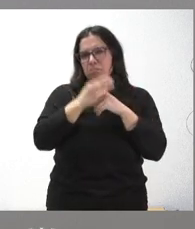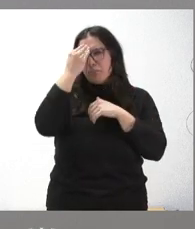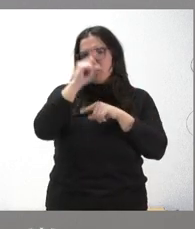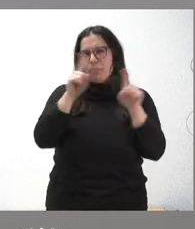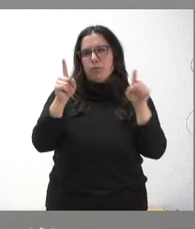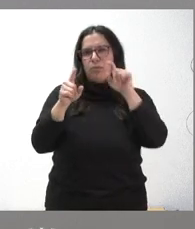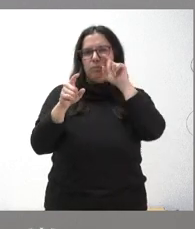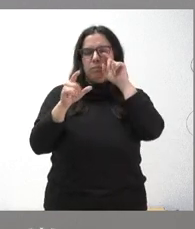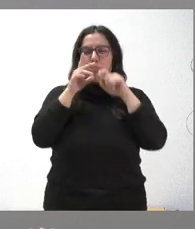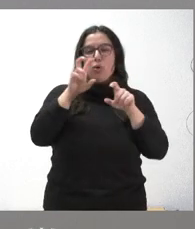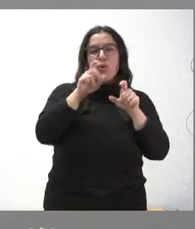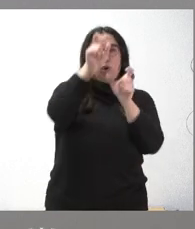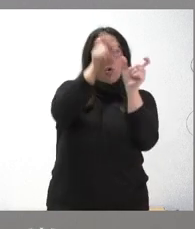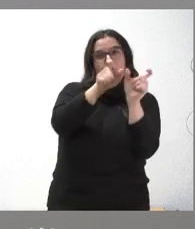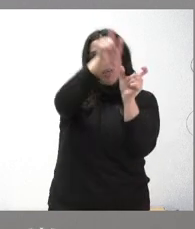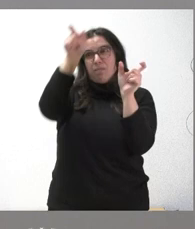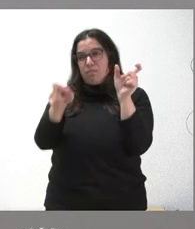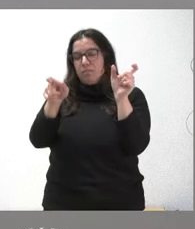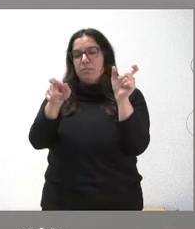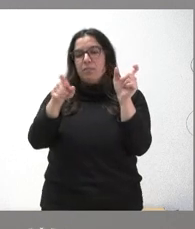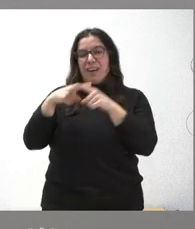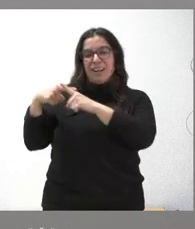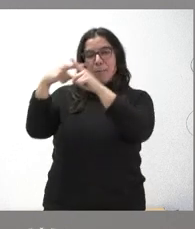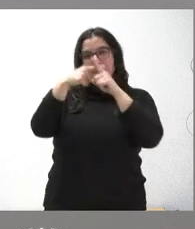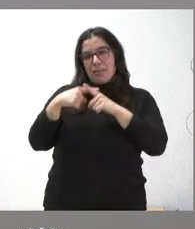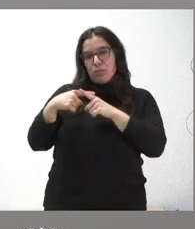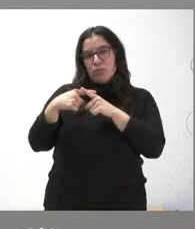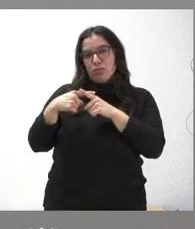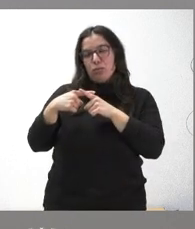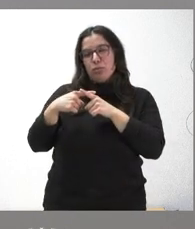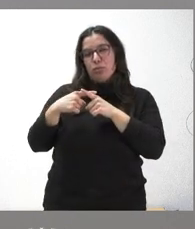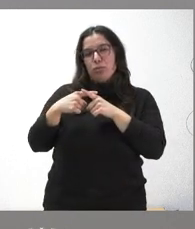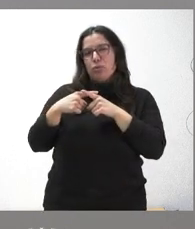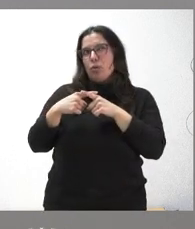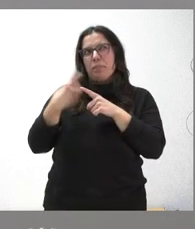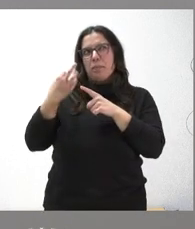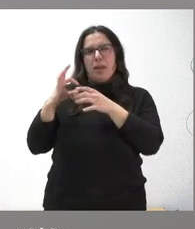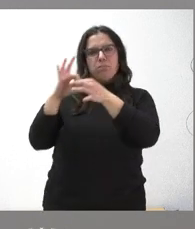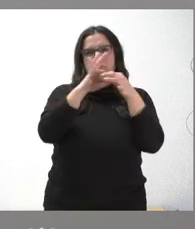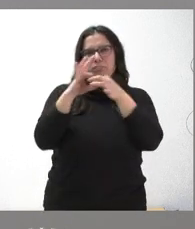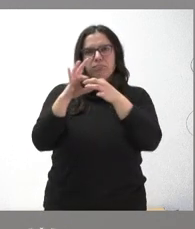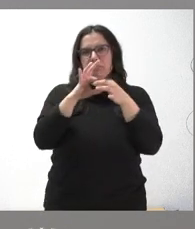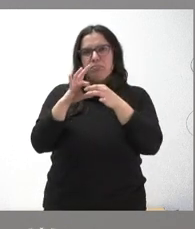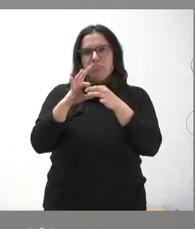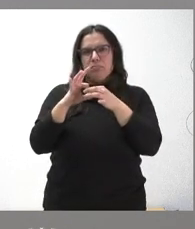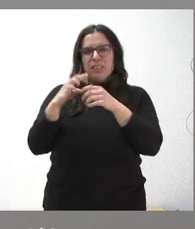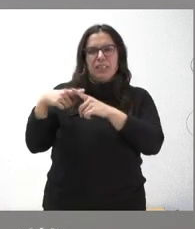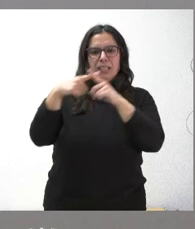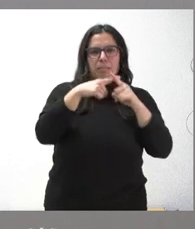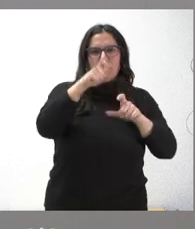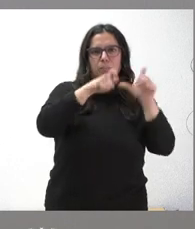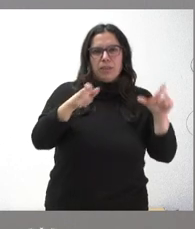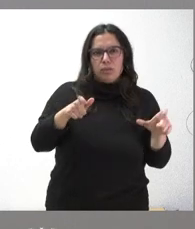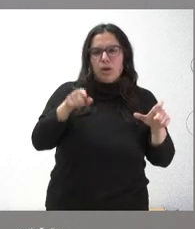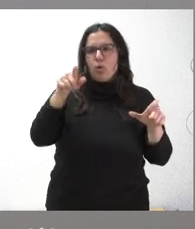la segunda columna ve uno la ubicación Y luego el reparto de personal y tenía que haber una correlación directa entre el reparto de personal y lo que hay